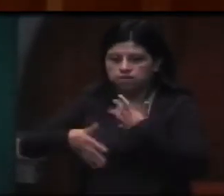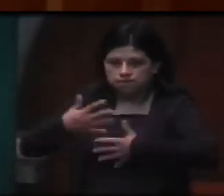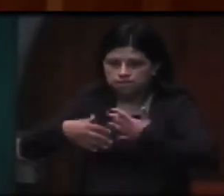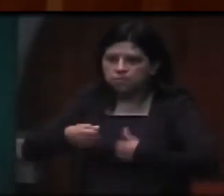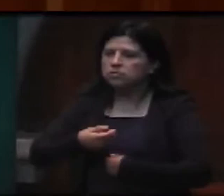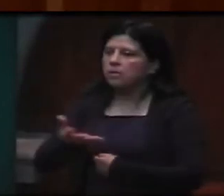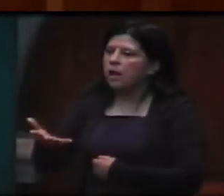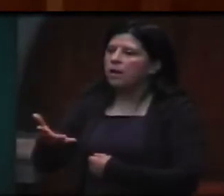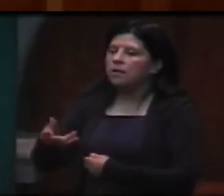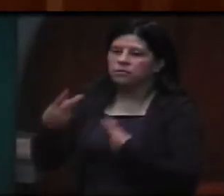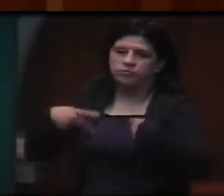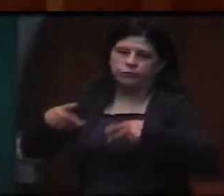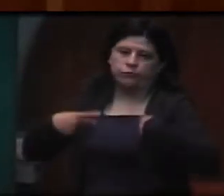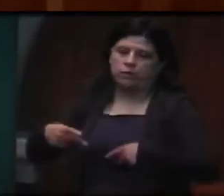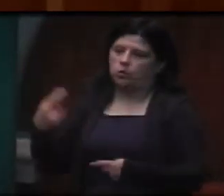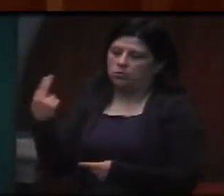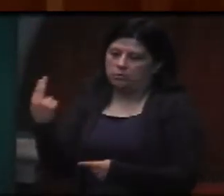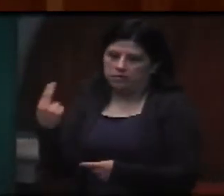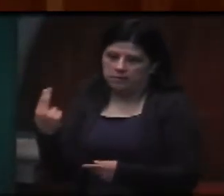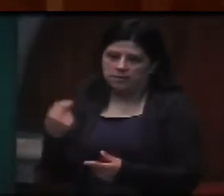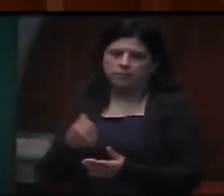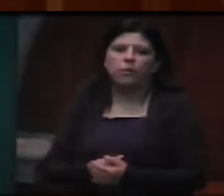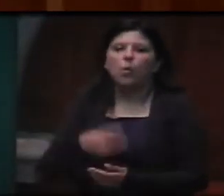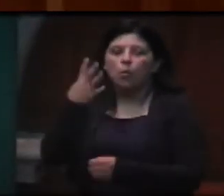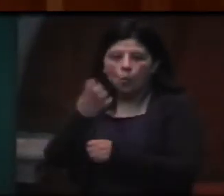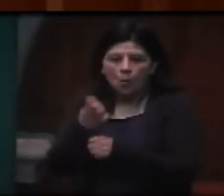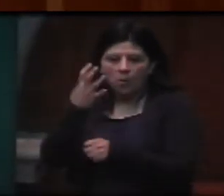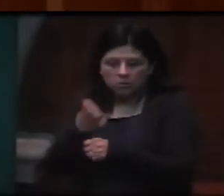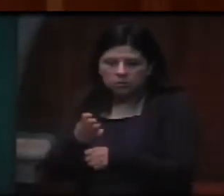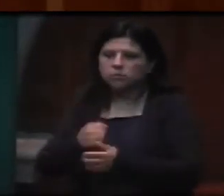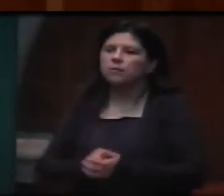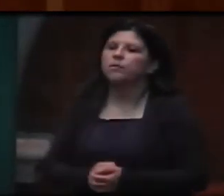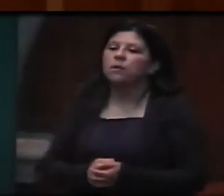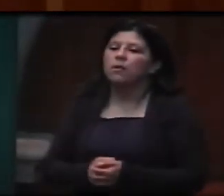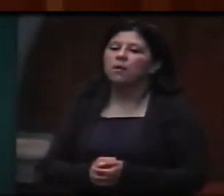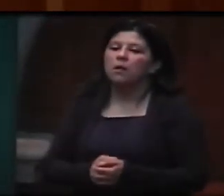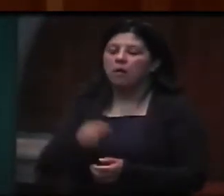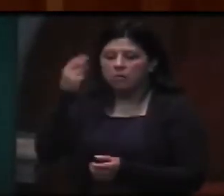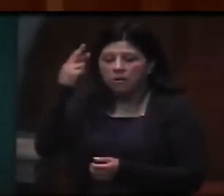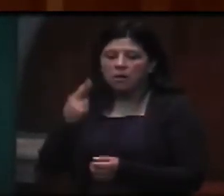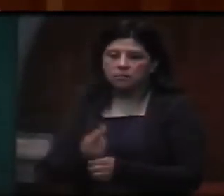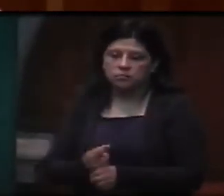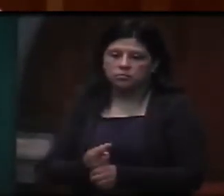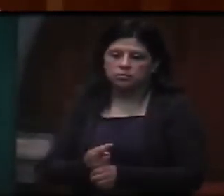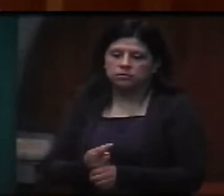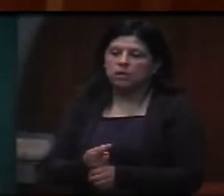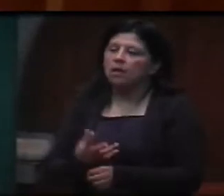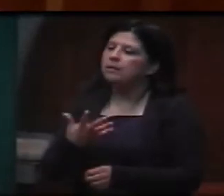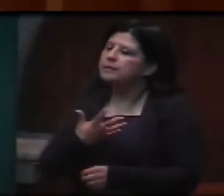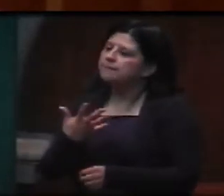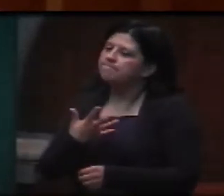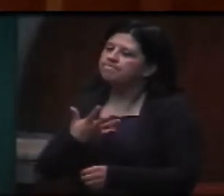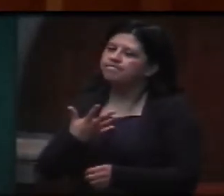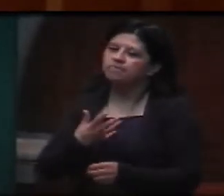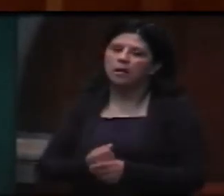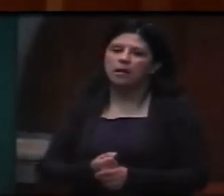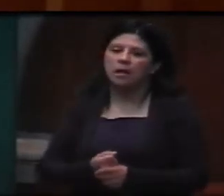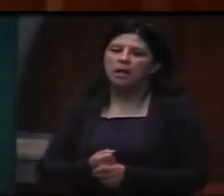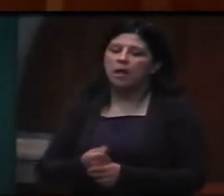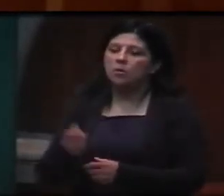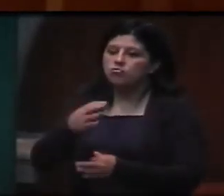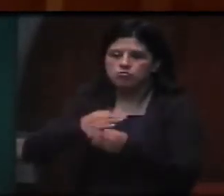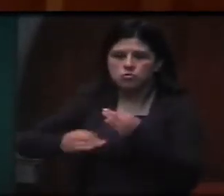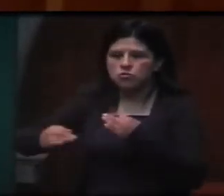requieran. Cuarto, la Dirección General de Comunicación Social deberá actualizar sus distintas